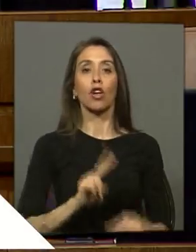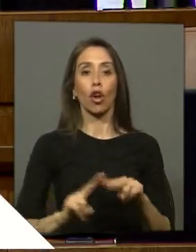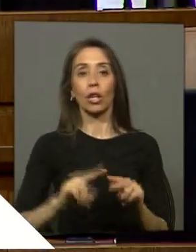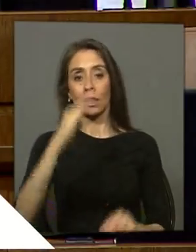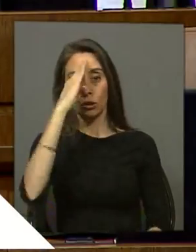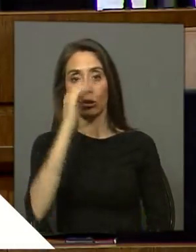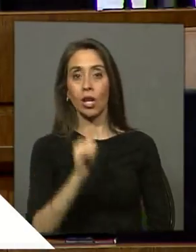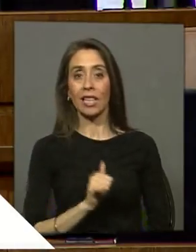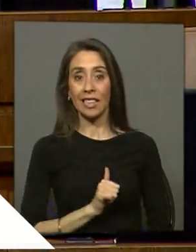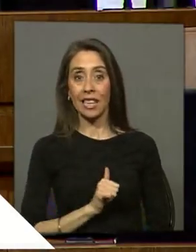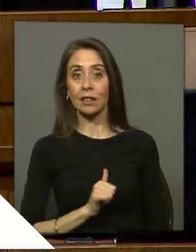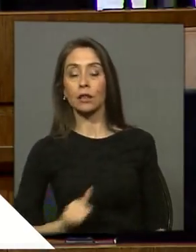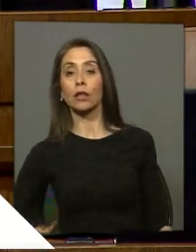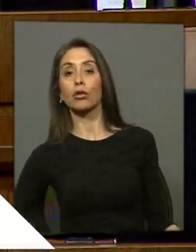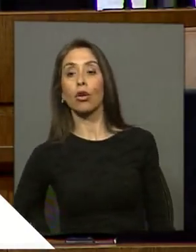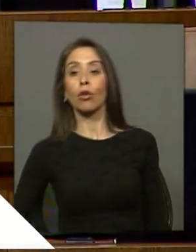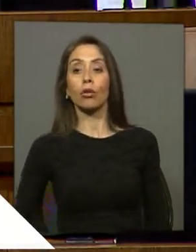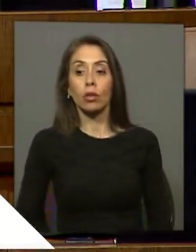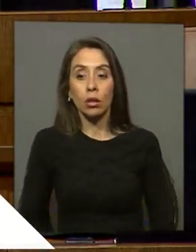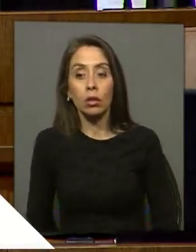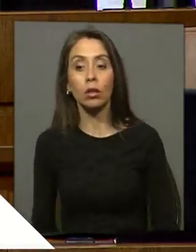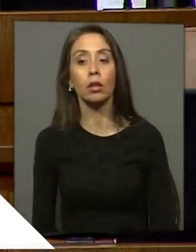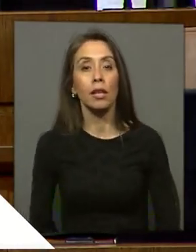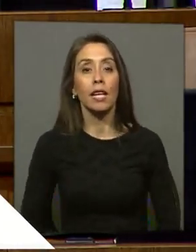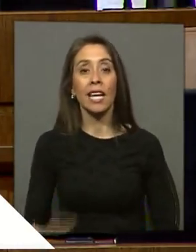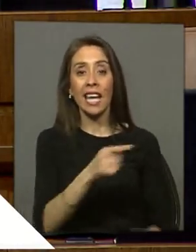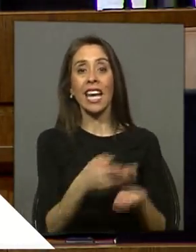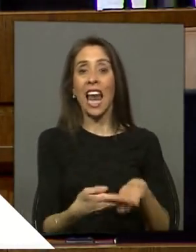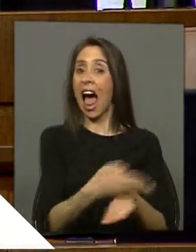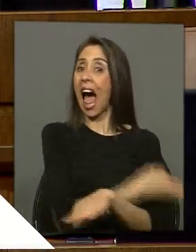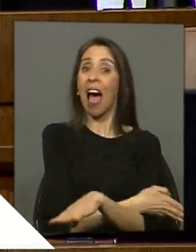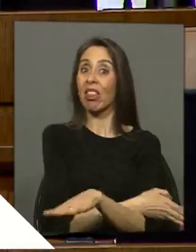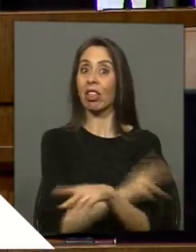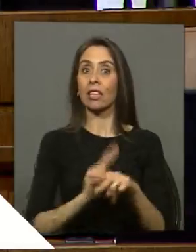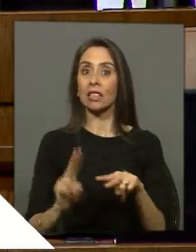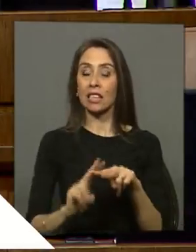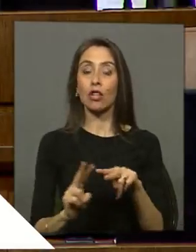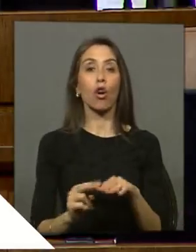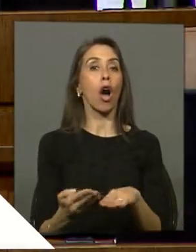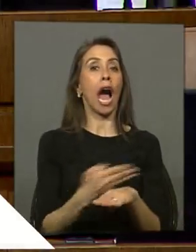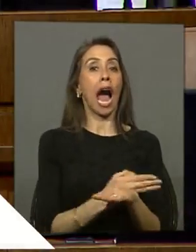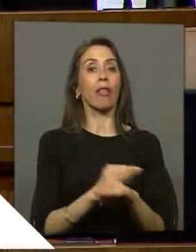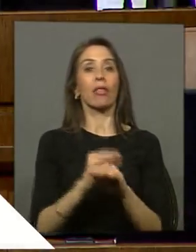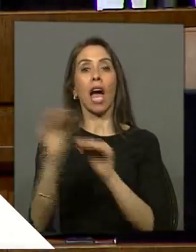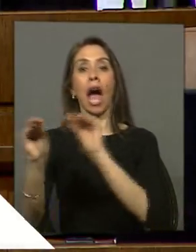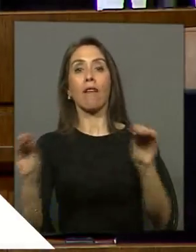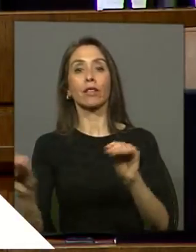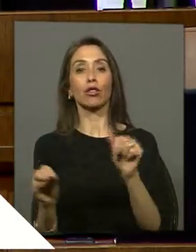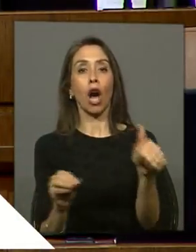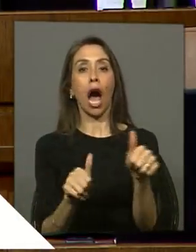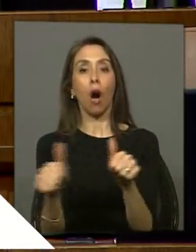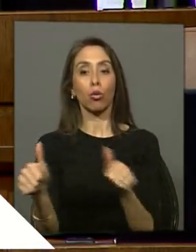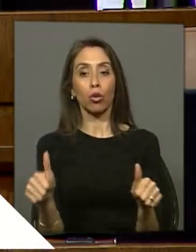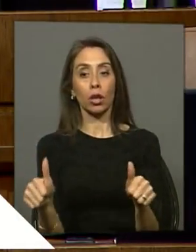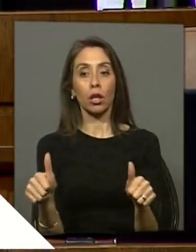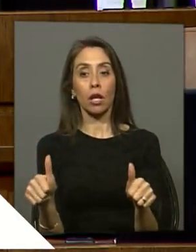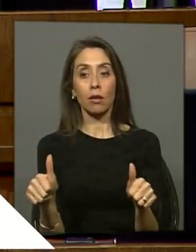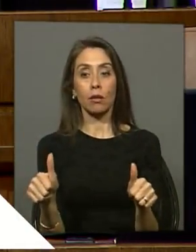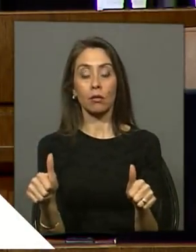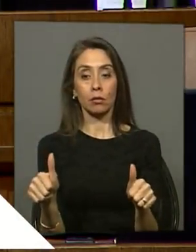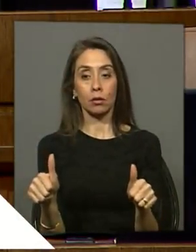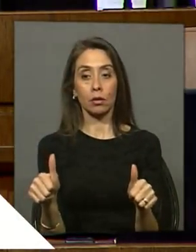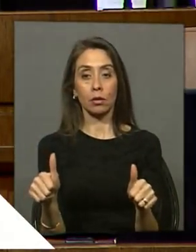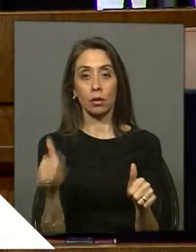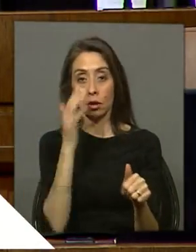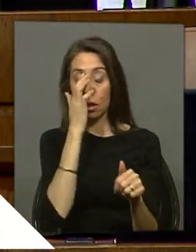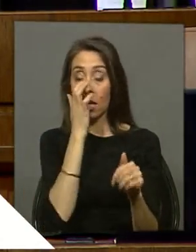ejército fue adelantarse a los hechos lo que hizo fue anticipar a las autoridades más allá de lo